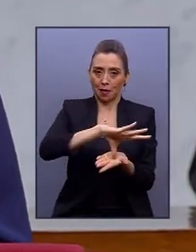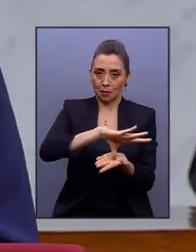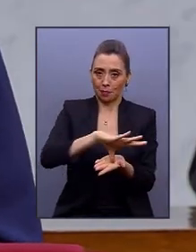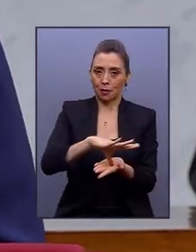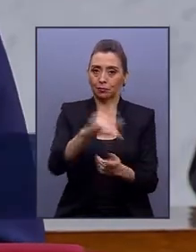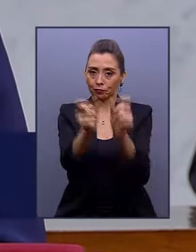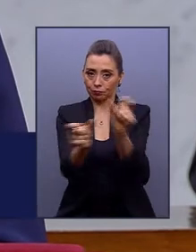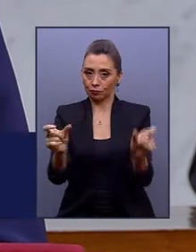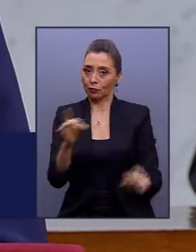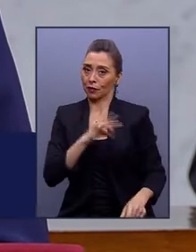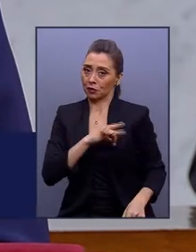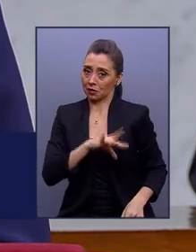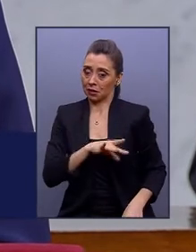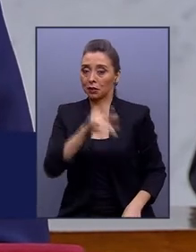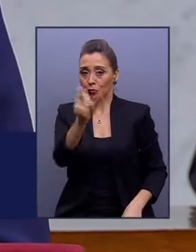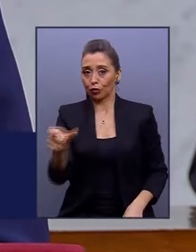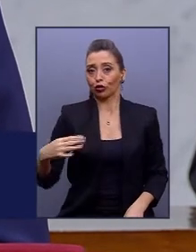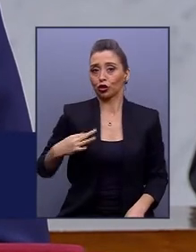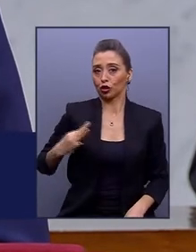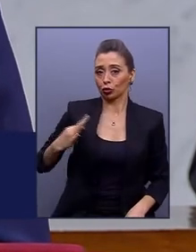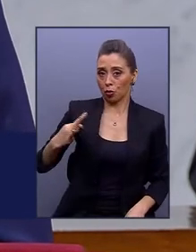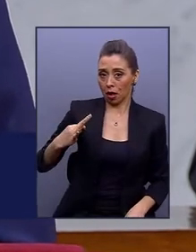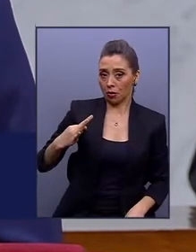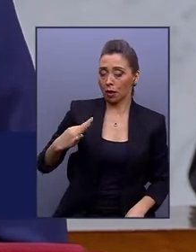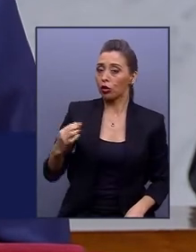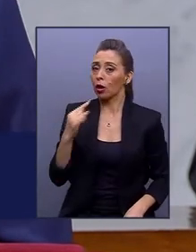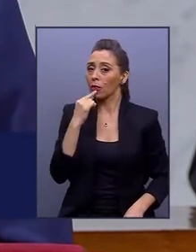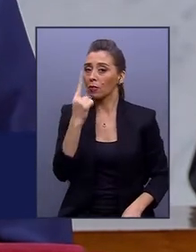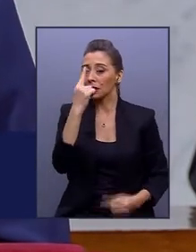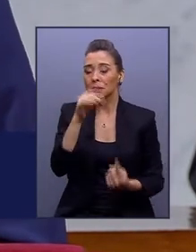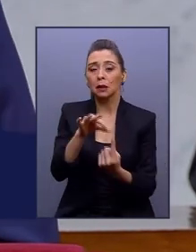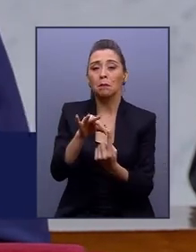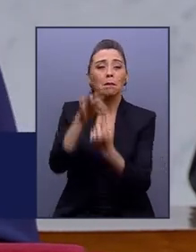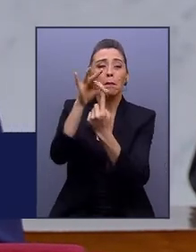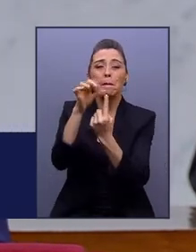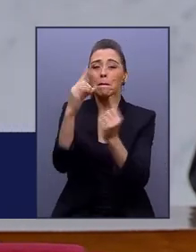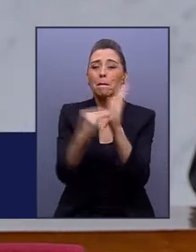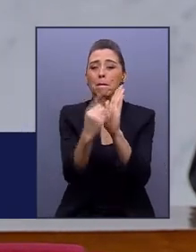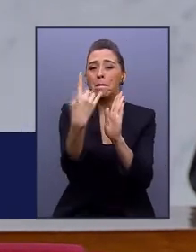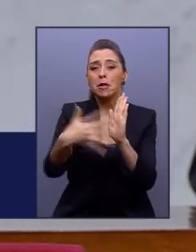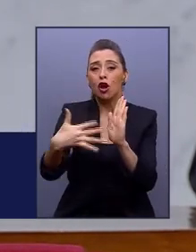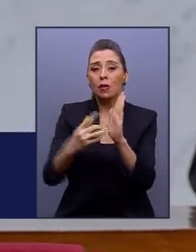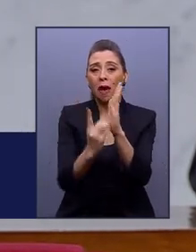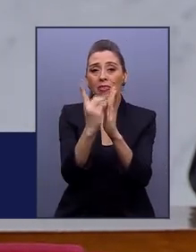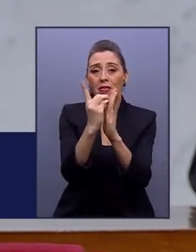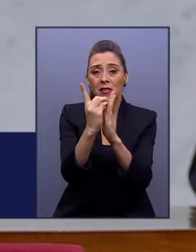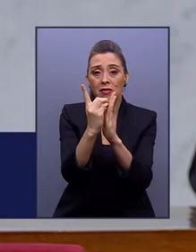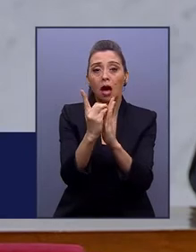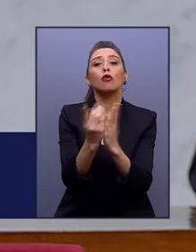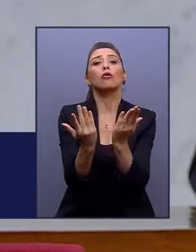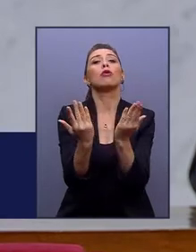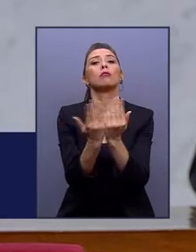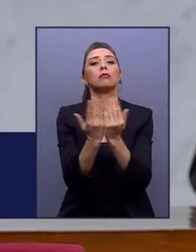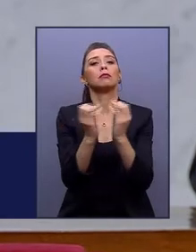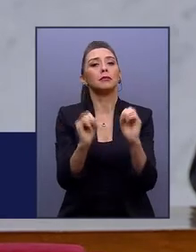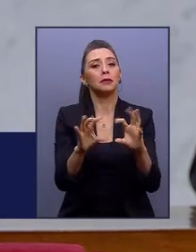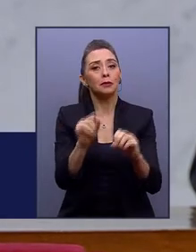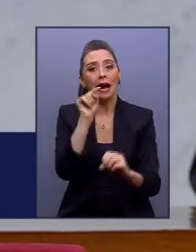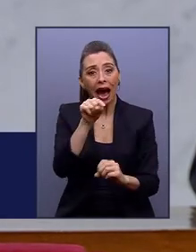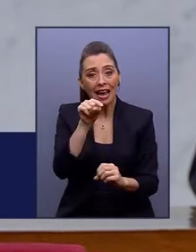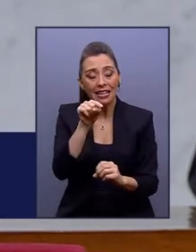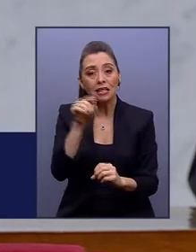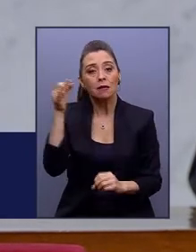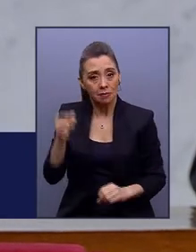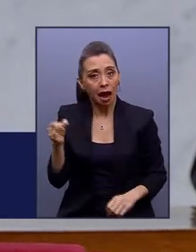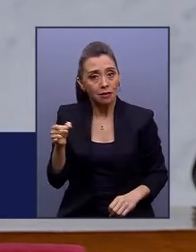Compatriotas, ha sido la propia ciudadanía la que ha puesto la educación en el centro de las prioridades de nuestro desarrollo. Y tiene razón, porque allí se